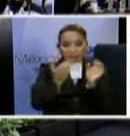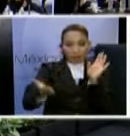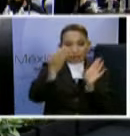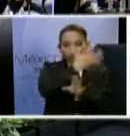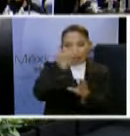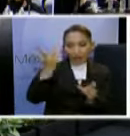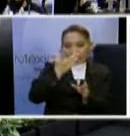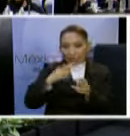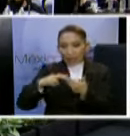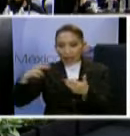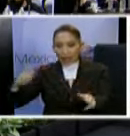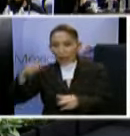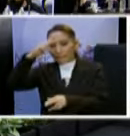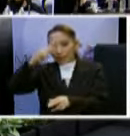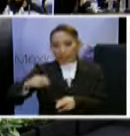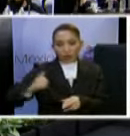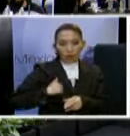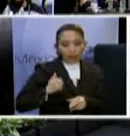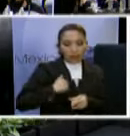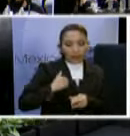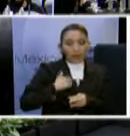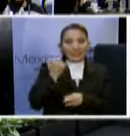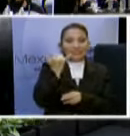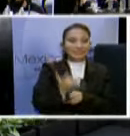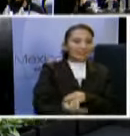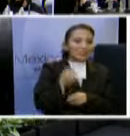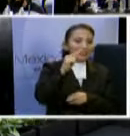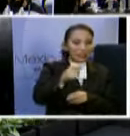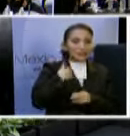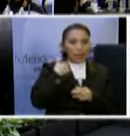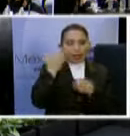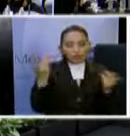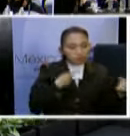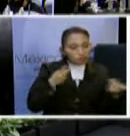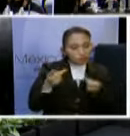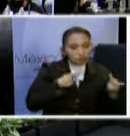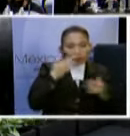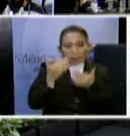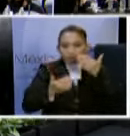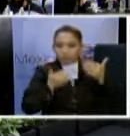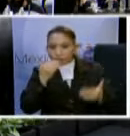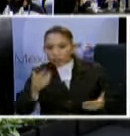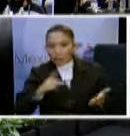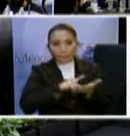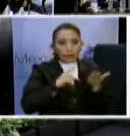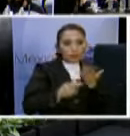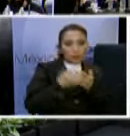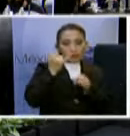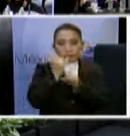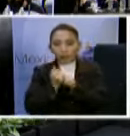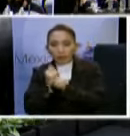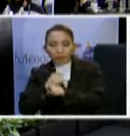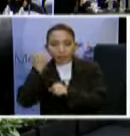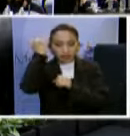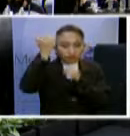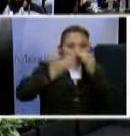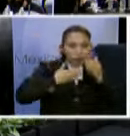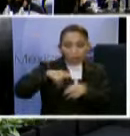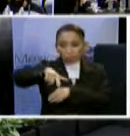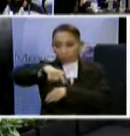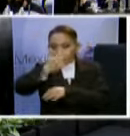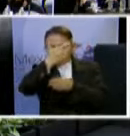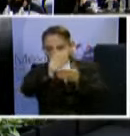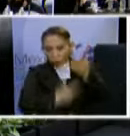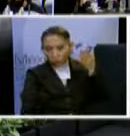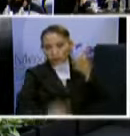de la creación de la Alianza México-Canadá, y estamos desarrollando una serie de proyectos de investigación, de innovación, 12